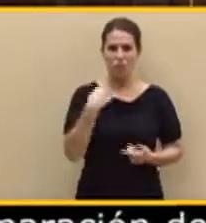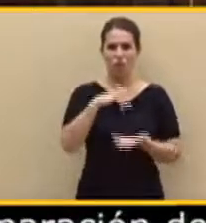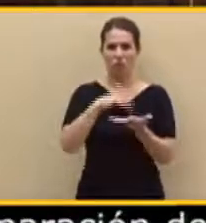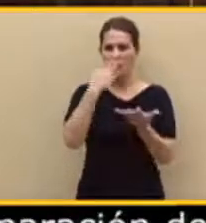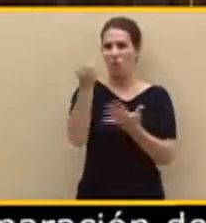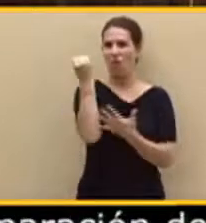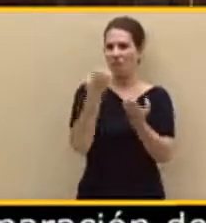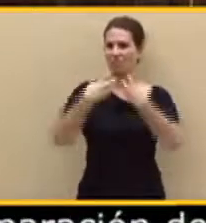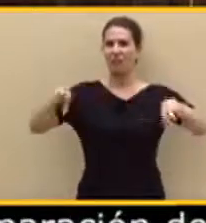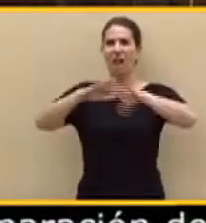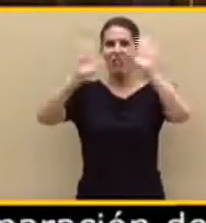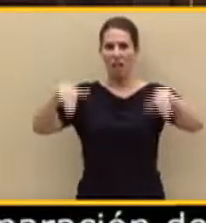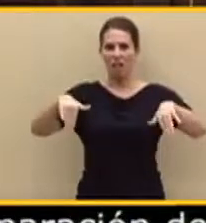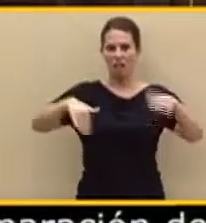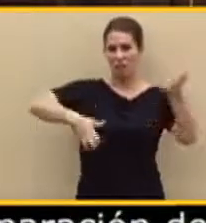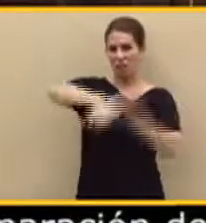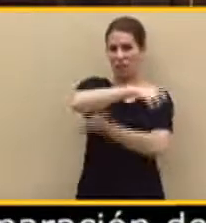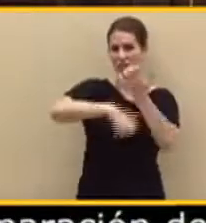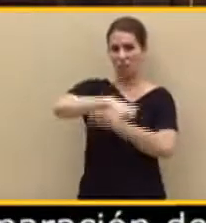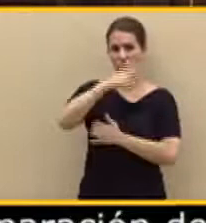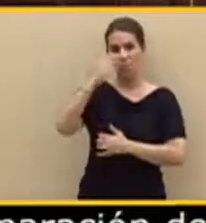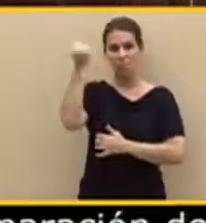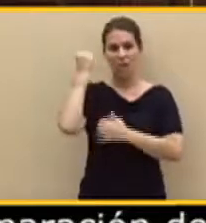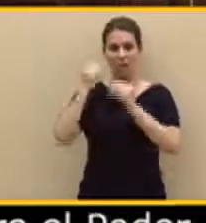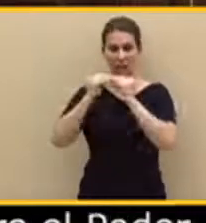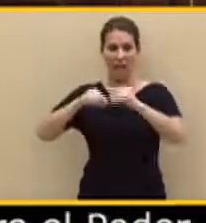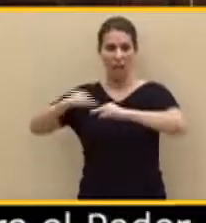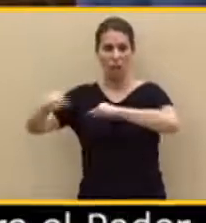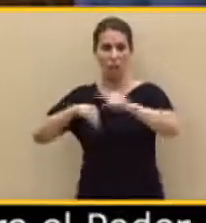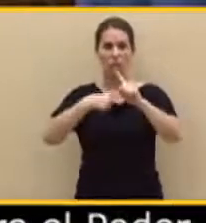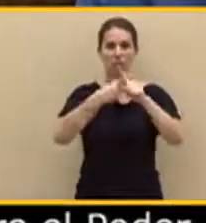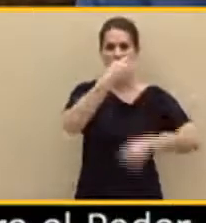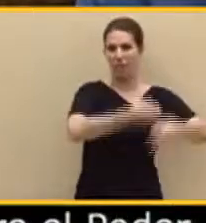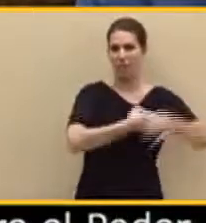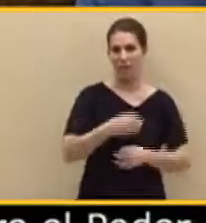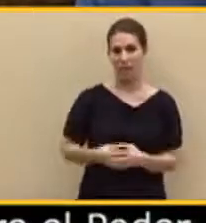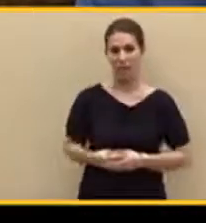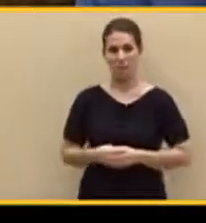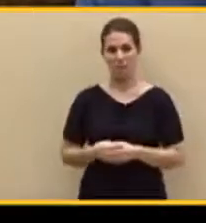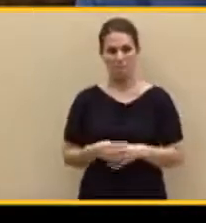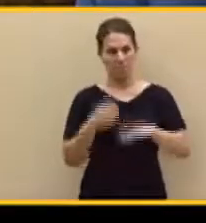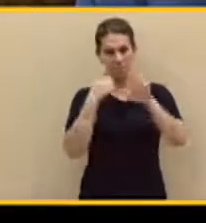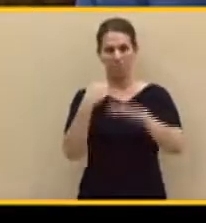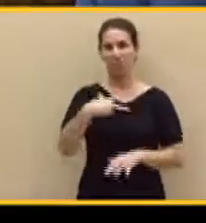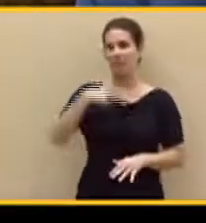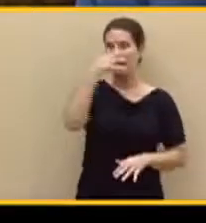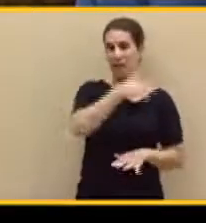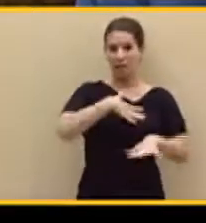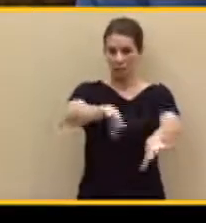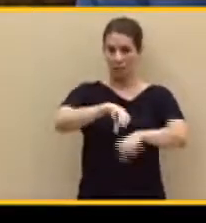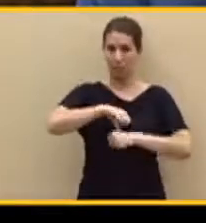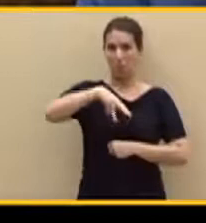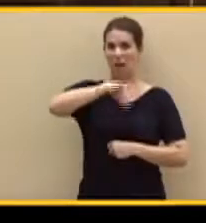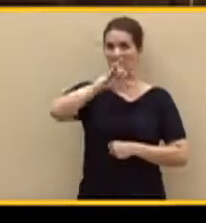conflicto entre el Poder Ejecutivo y el Poder Judicial. Miren, la Fiscalía, dirigida por el señor Maza, impuso